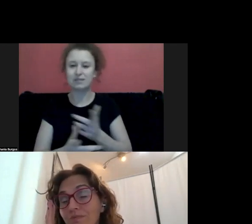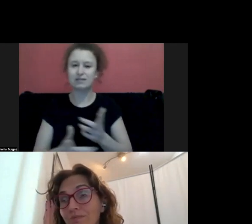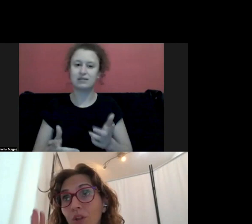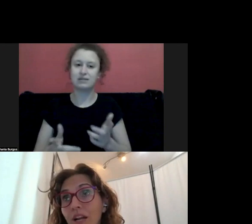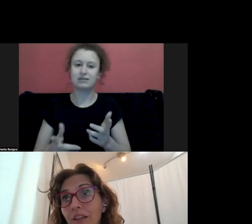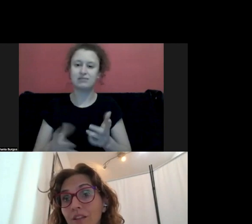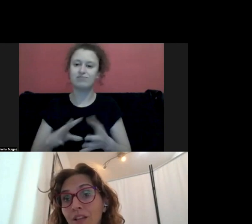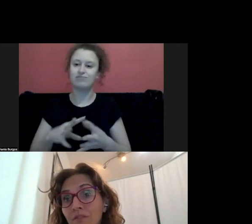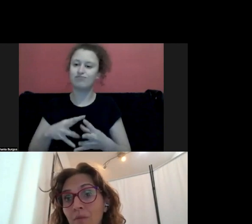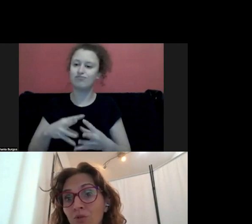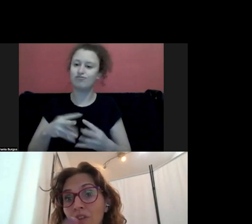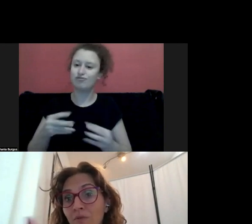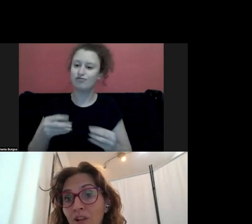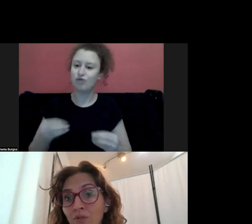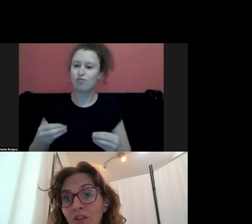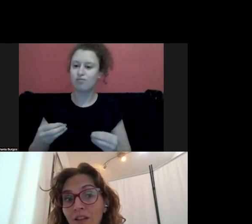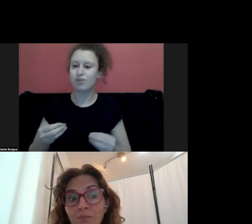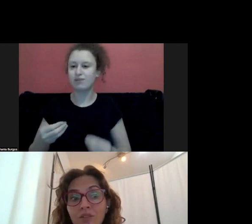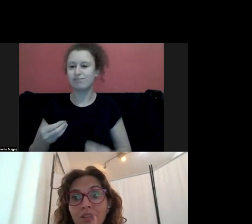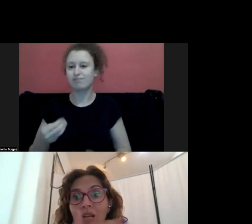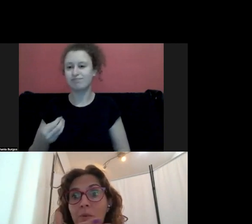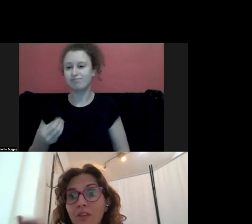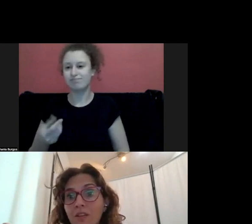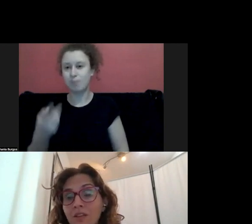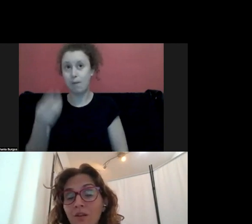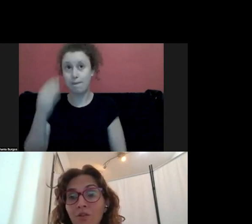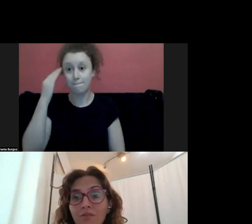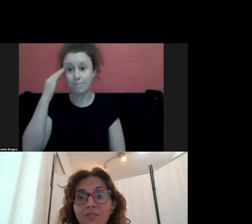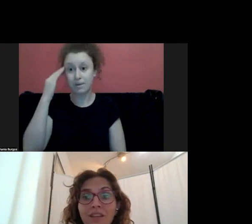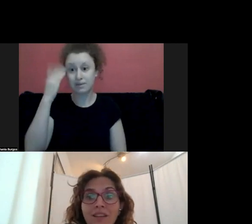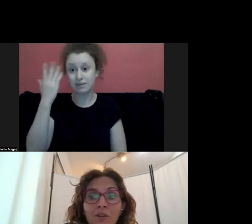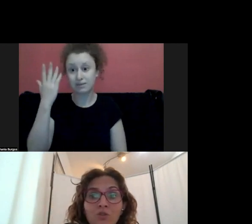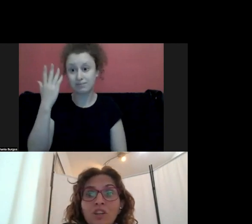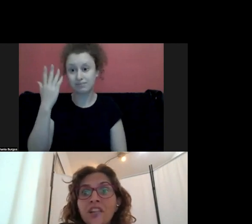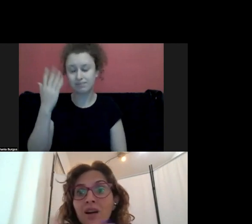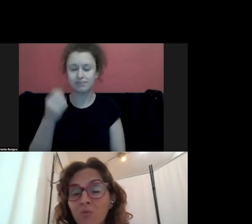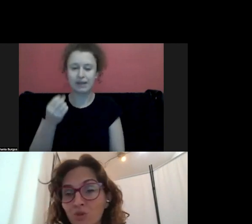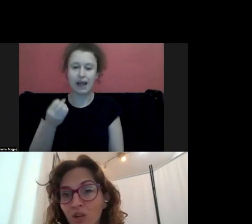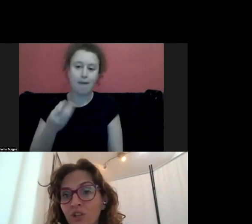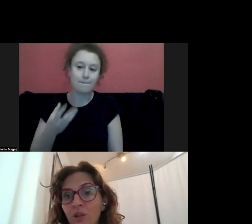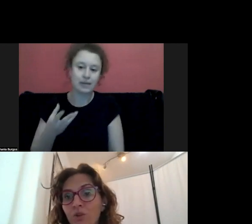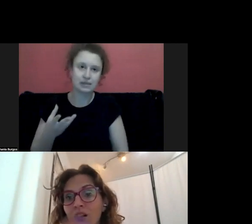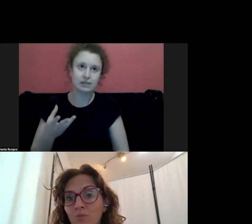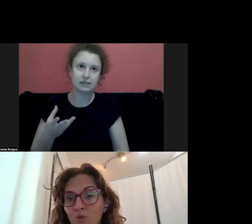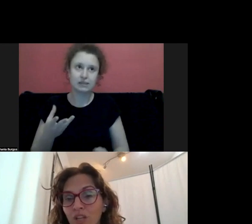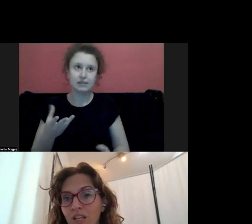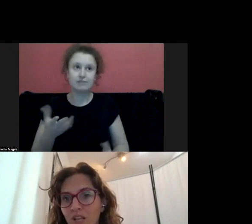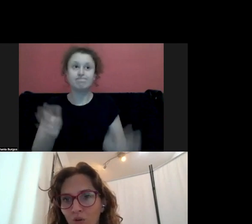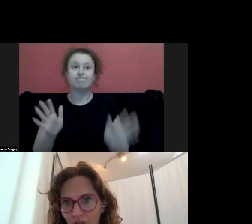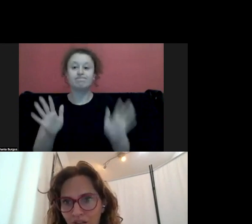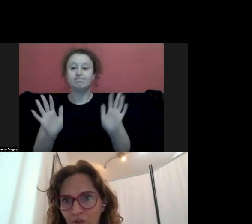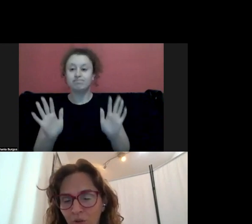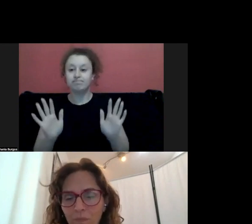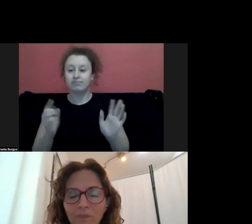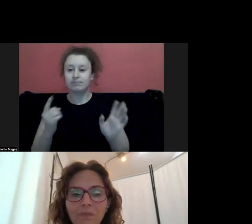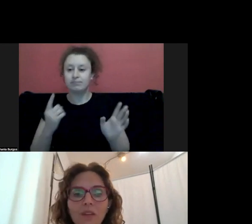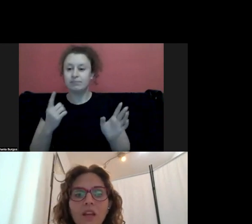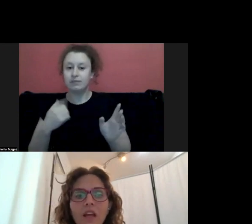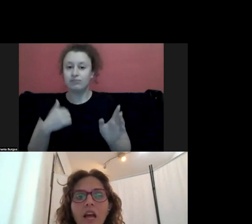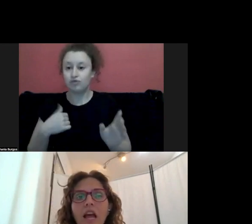fondo no deja de ser que vivimos en una sociedad machista y capacitista y nos criamos y nos educamos en ese